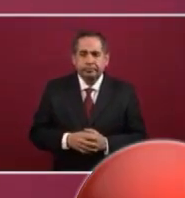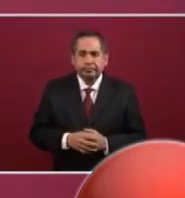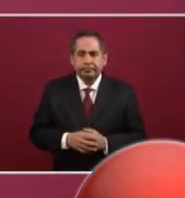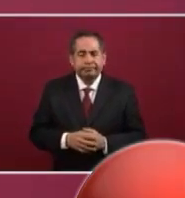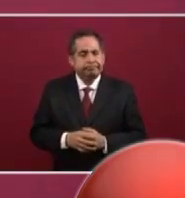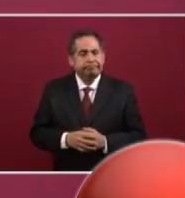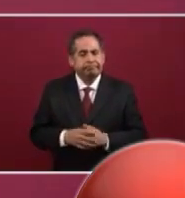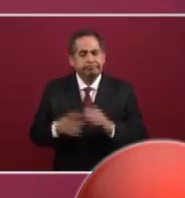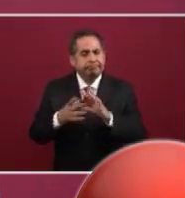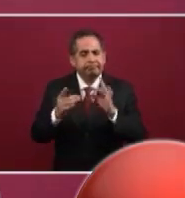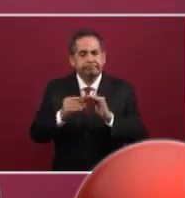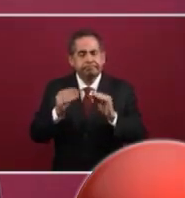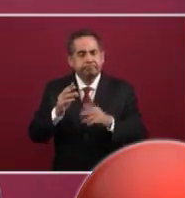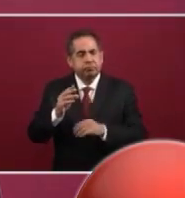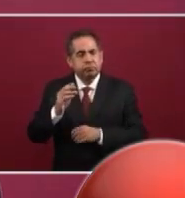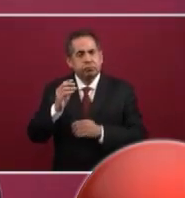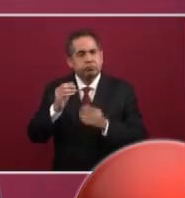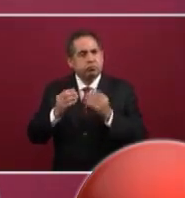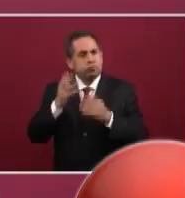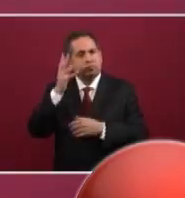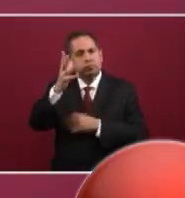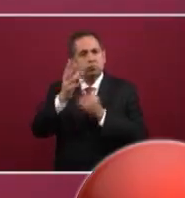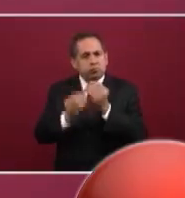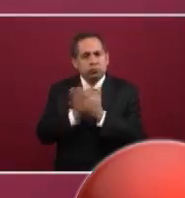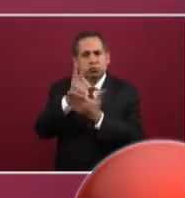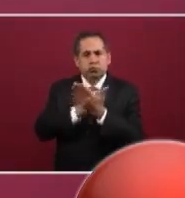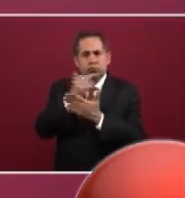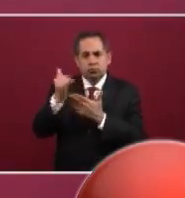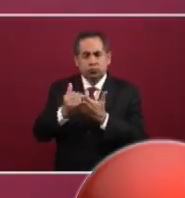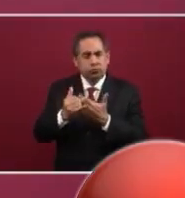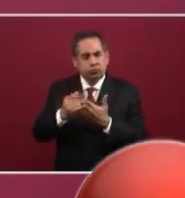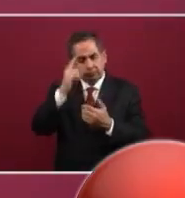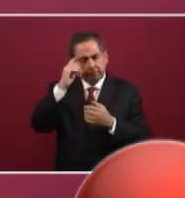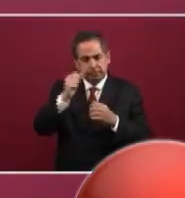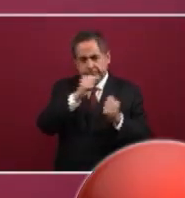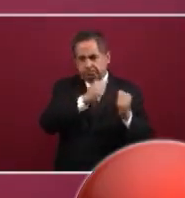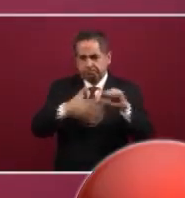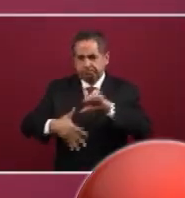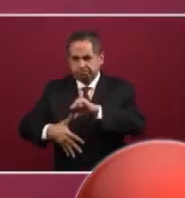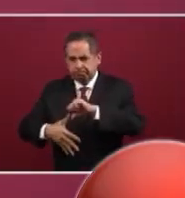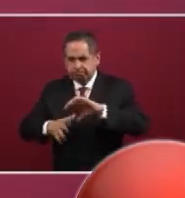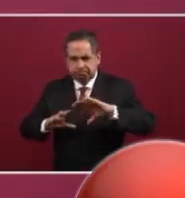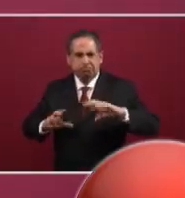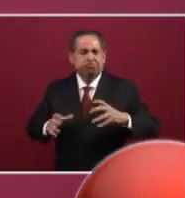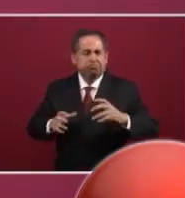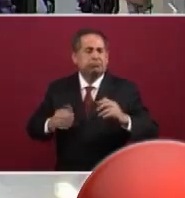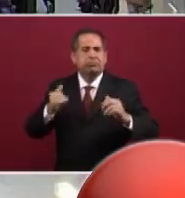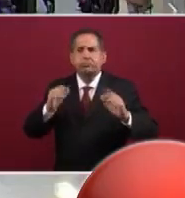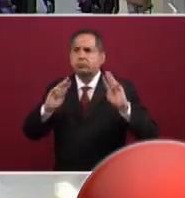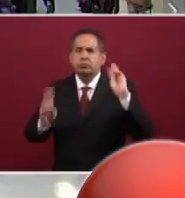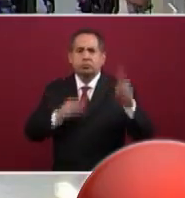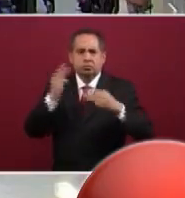definir un nuevo proyecto para los pueblos, para las naciones del mundo.